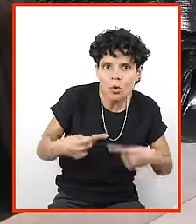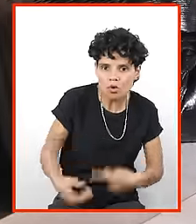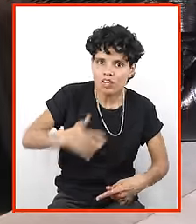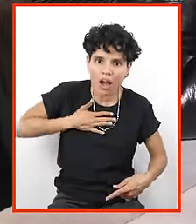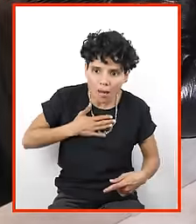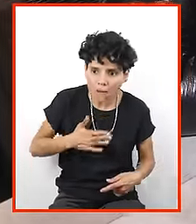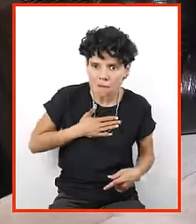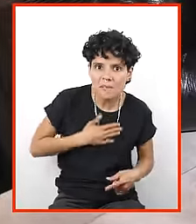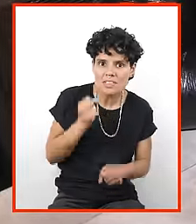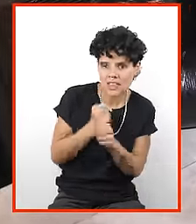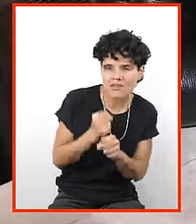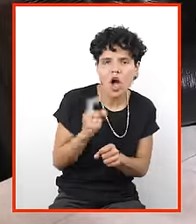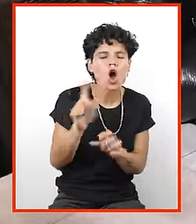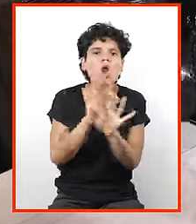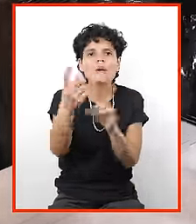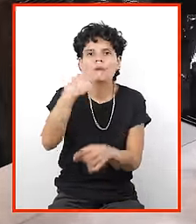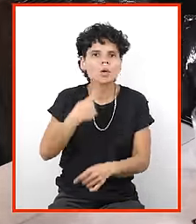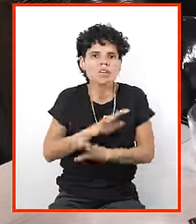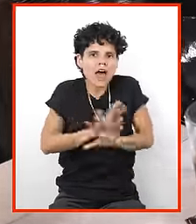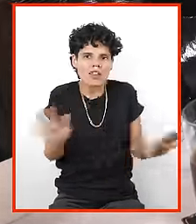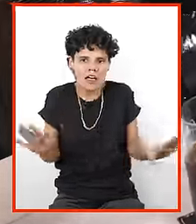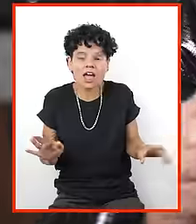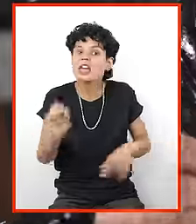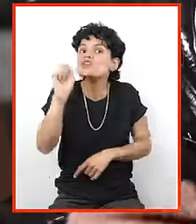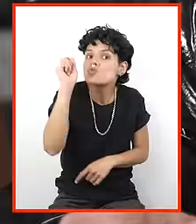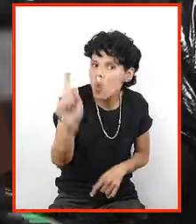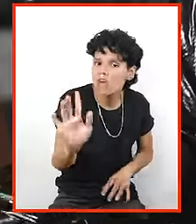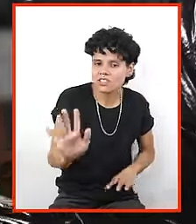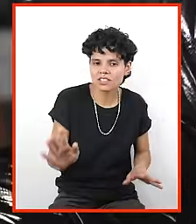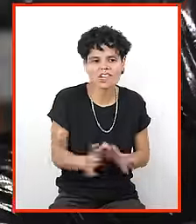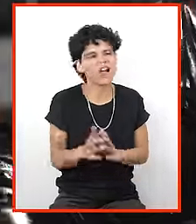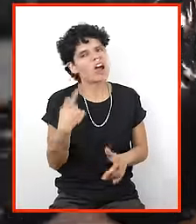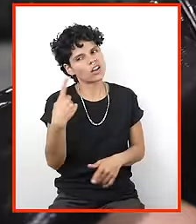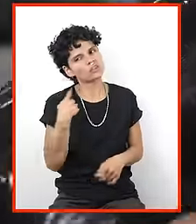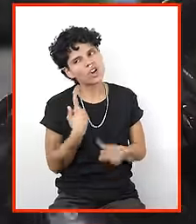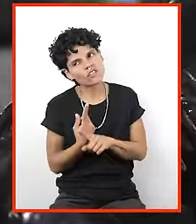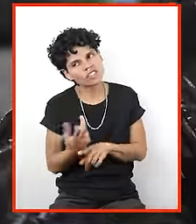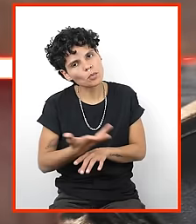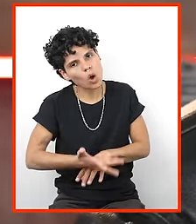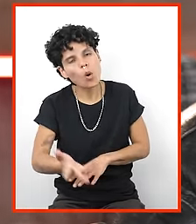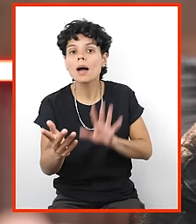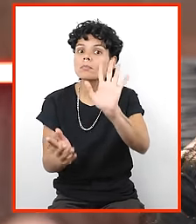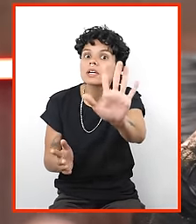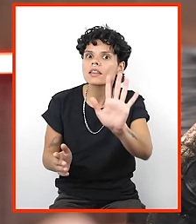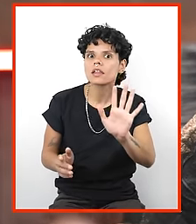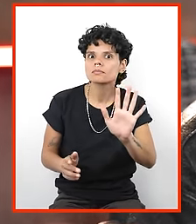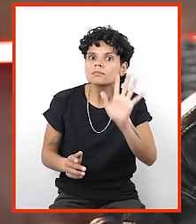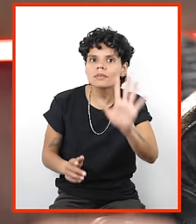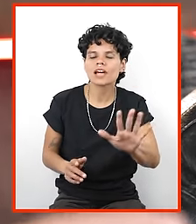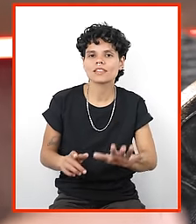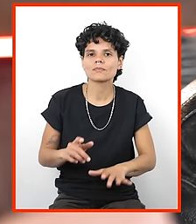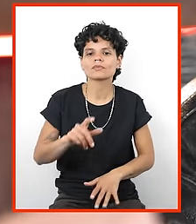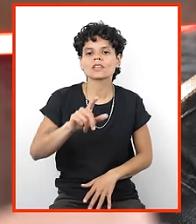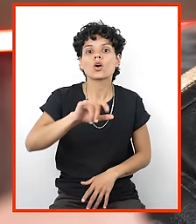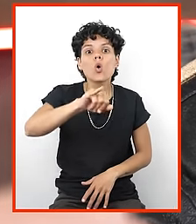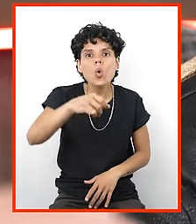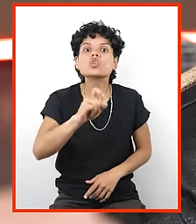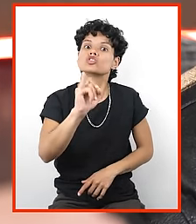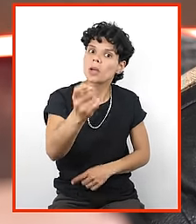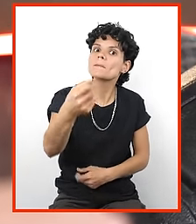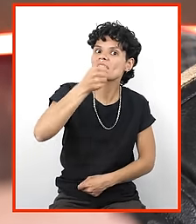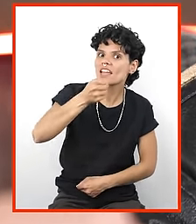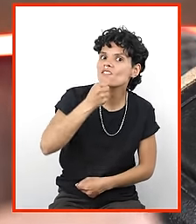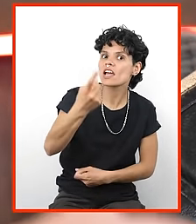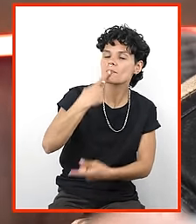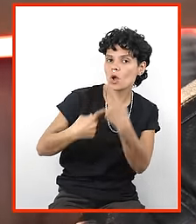mi, de la weá que yo quería hablar. Y una vez, nosotros hablamos de todas las weas. Julio me preguntaba cosas que a mí me interesaban.